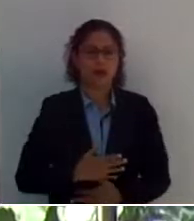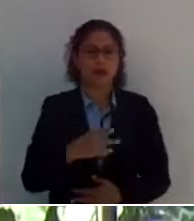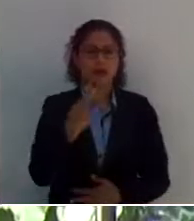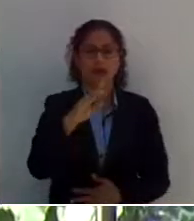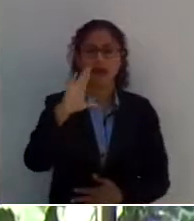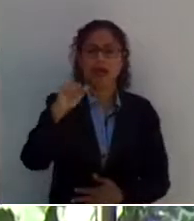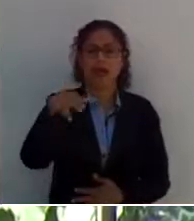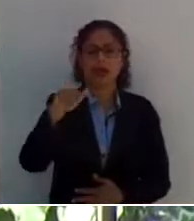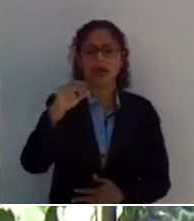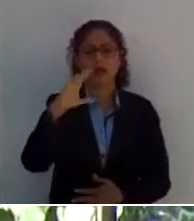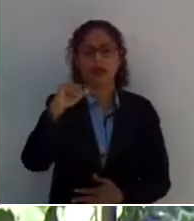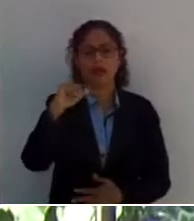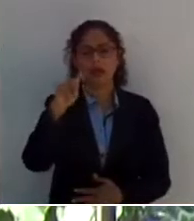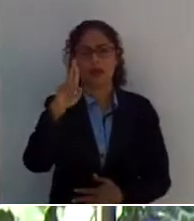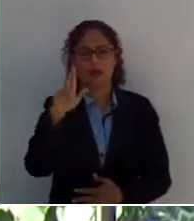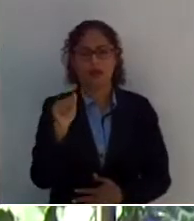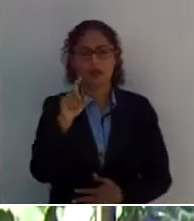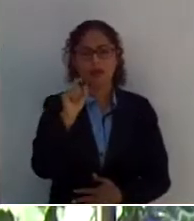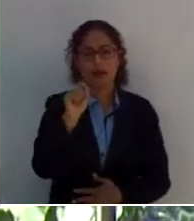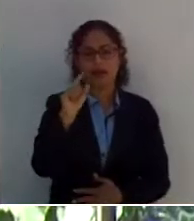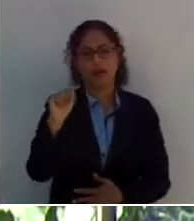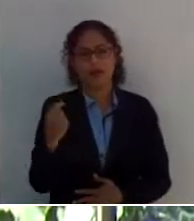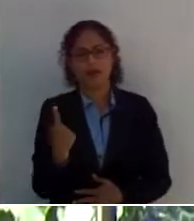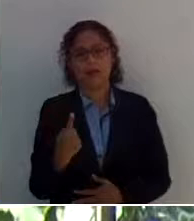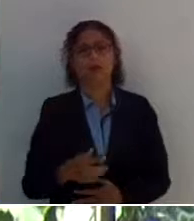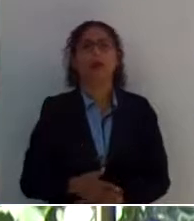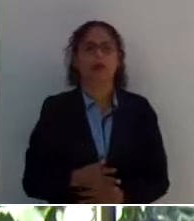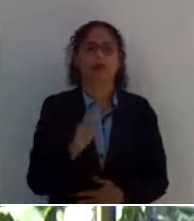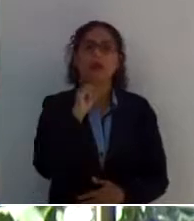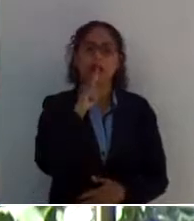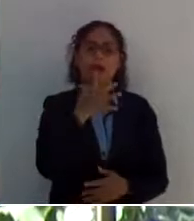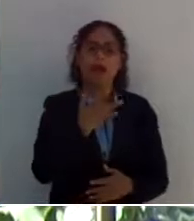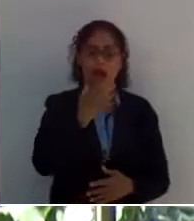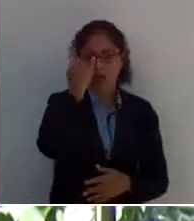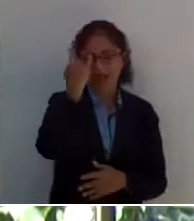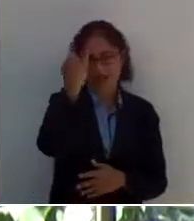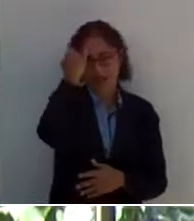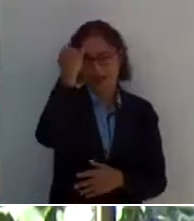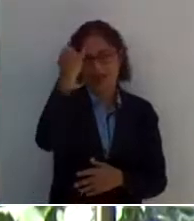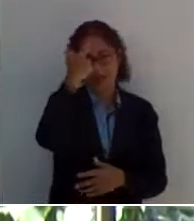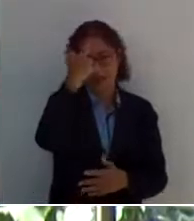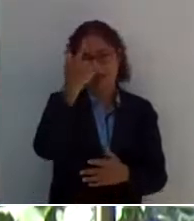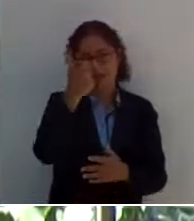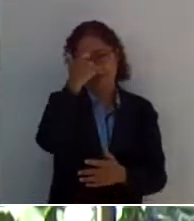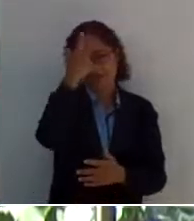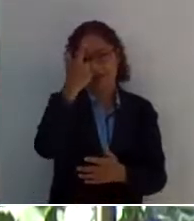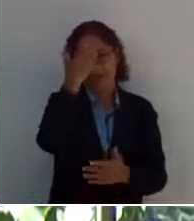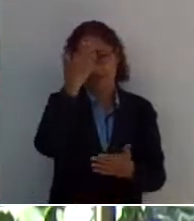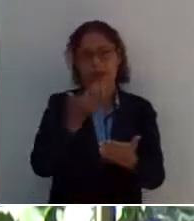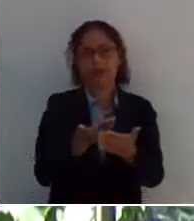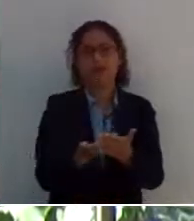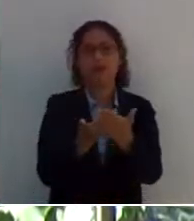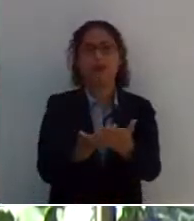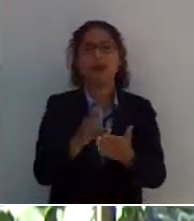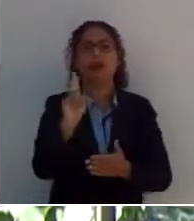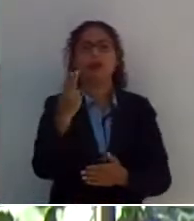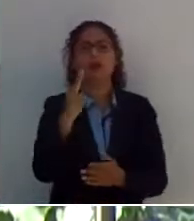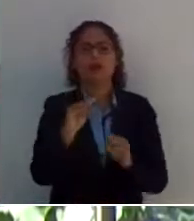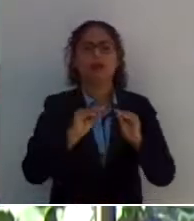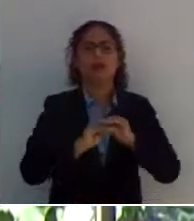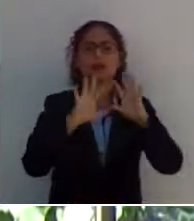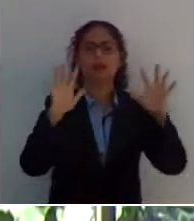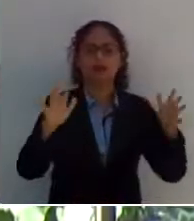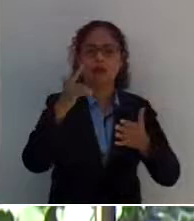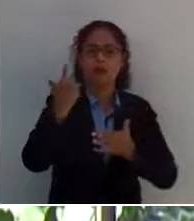Canacintra 2021, la cual incluye iniciativas en materia de medio ambiente, transparencia, rendición